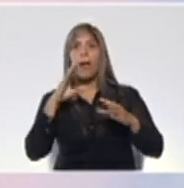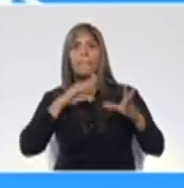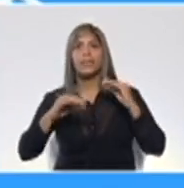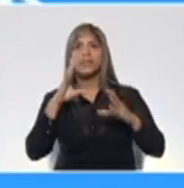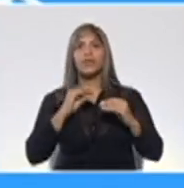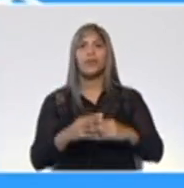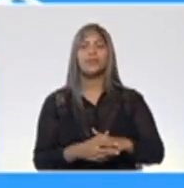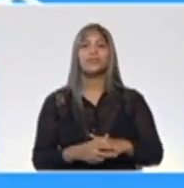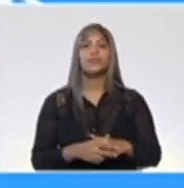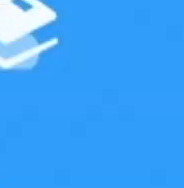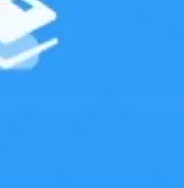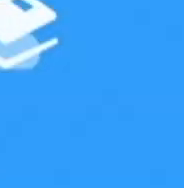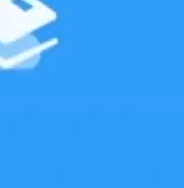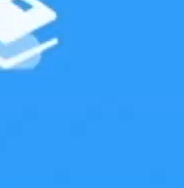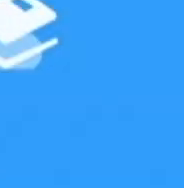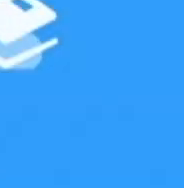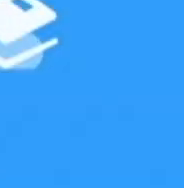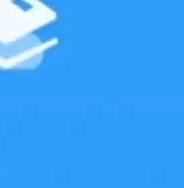aprendizaje.